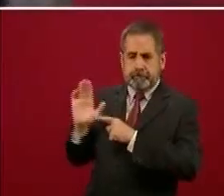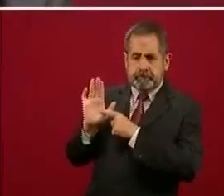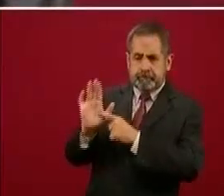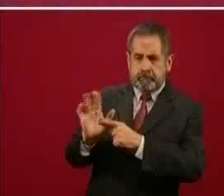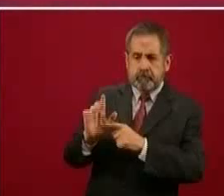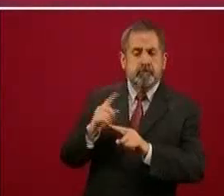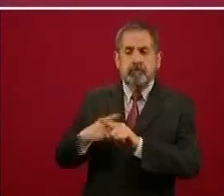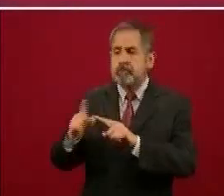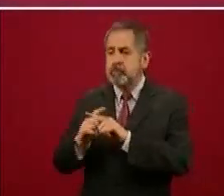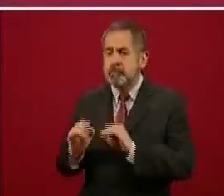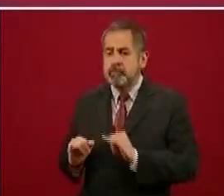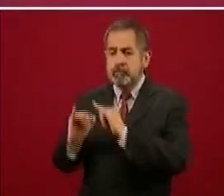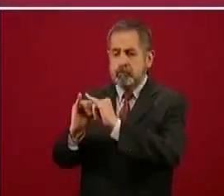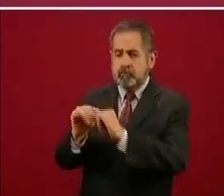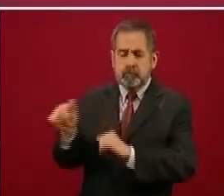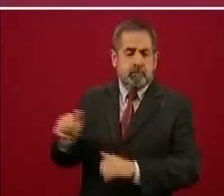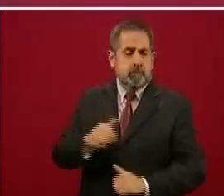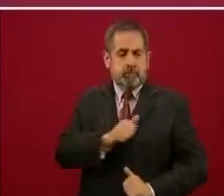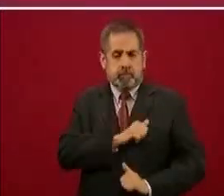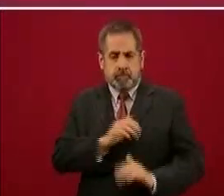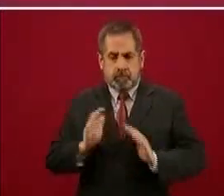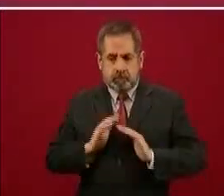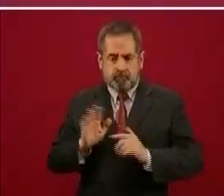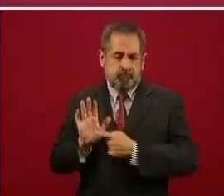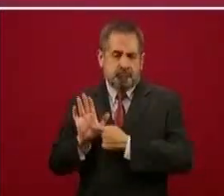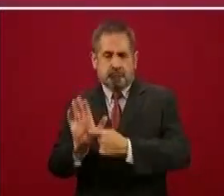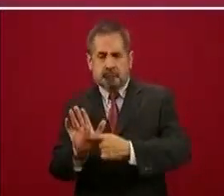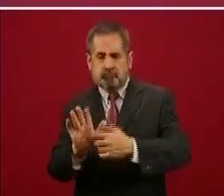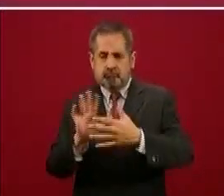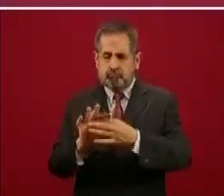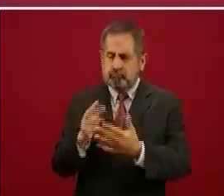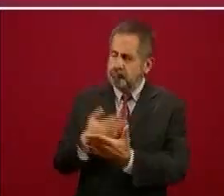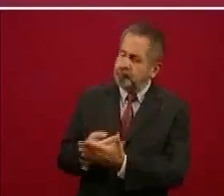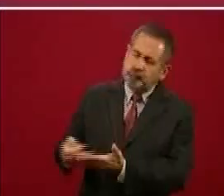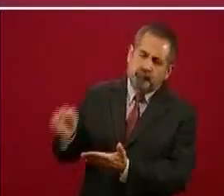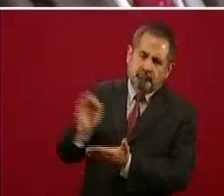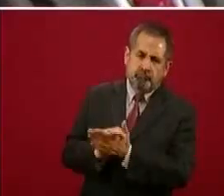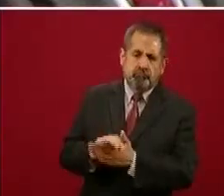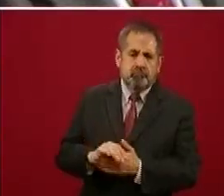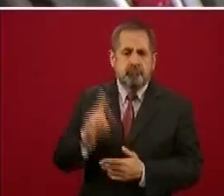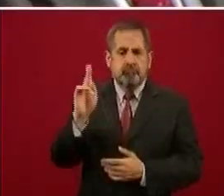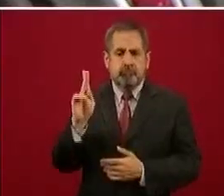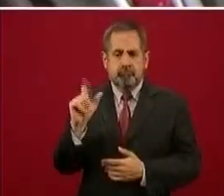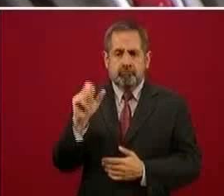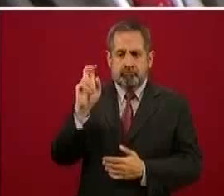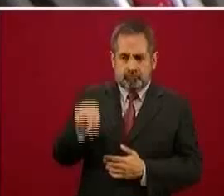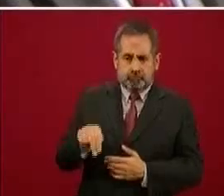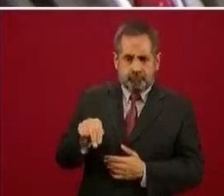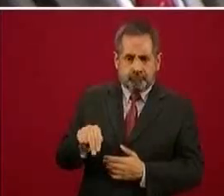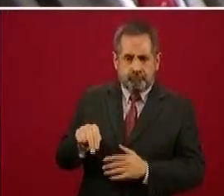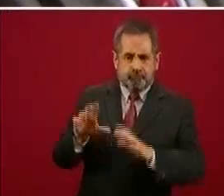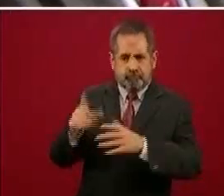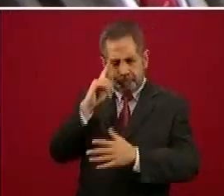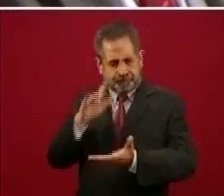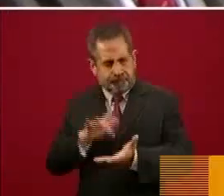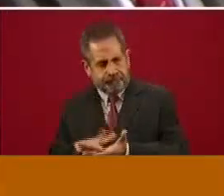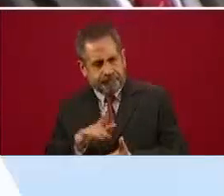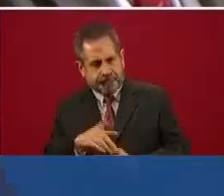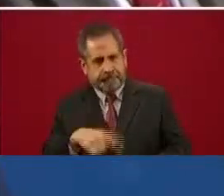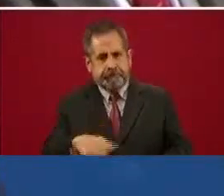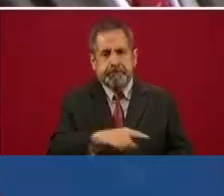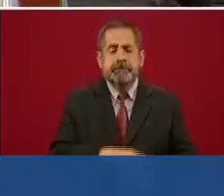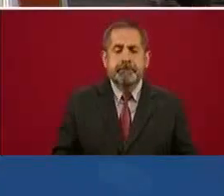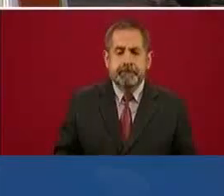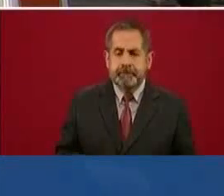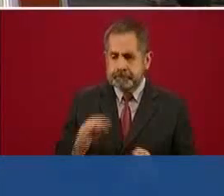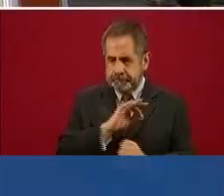que dice se compromete a no despedir personal en estos tiempos difíciles. Habló también de 1 millón de negocios que